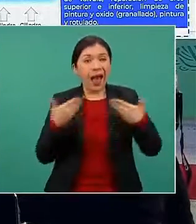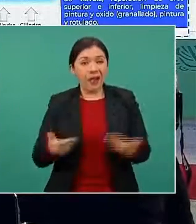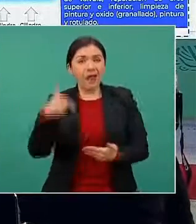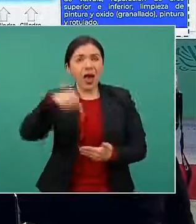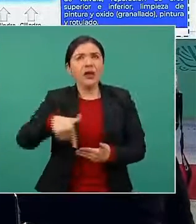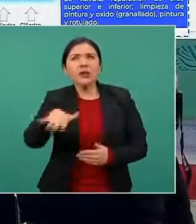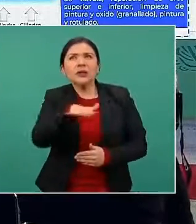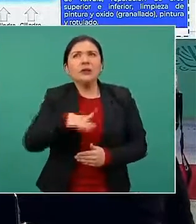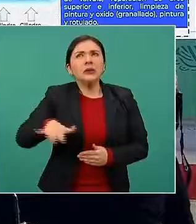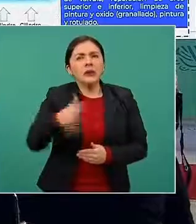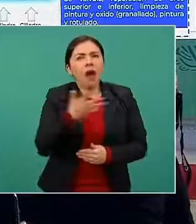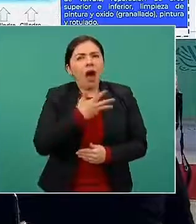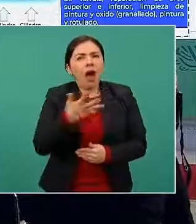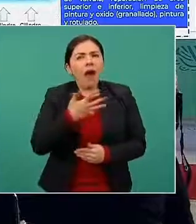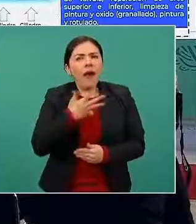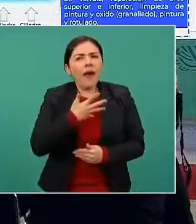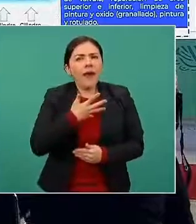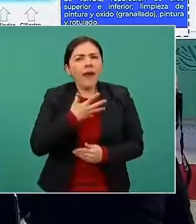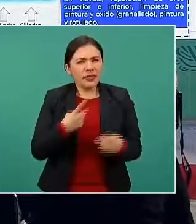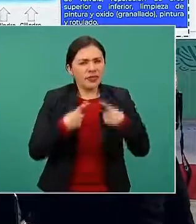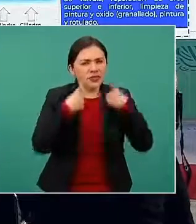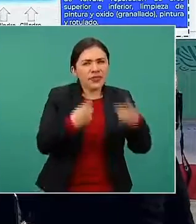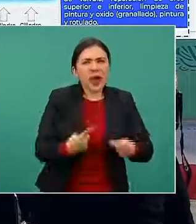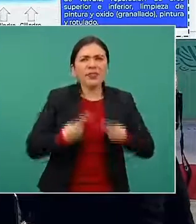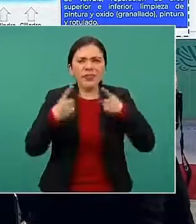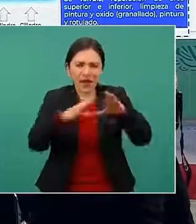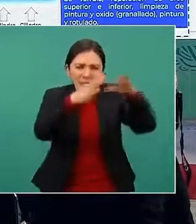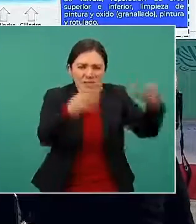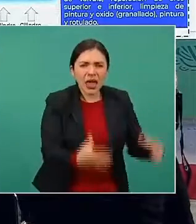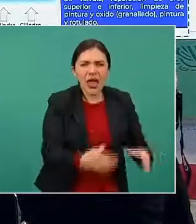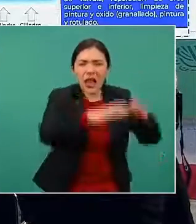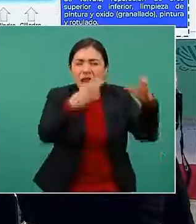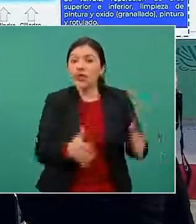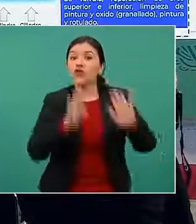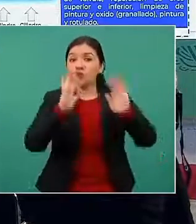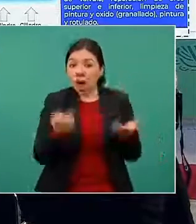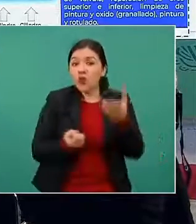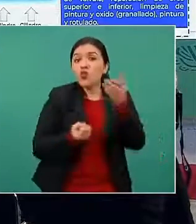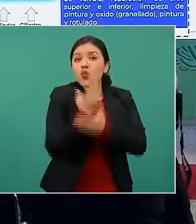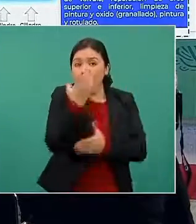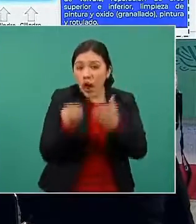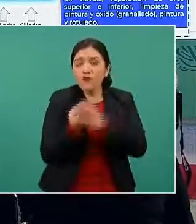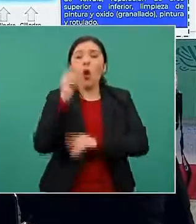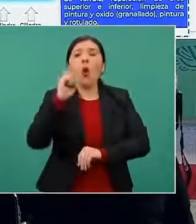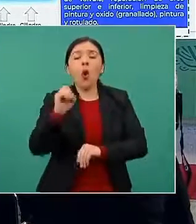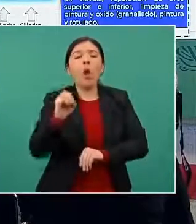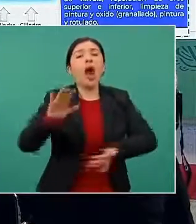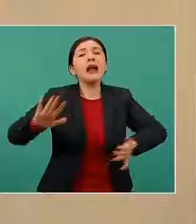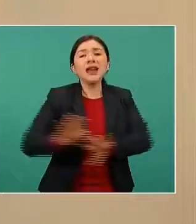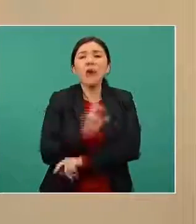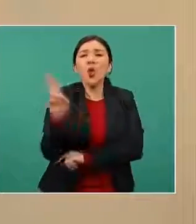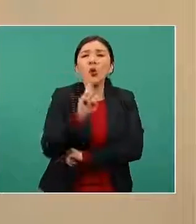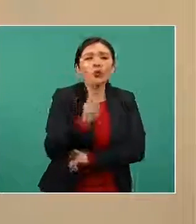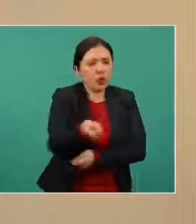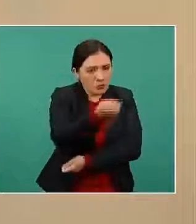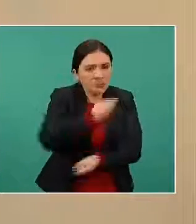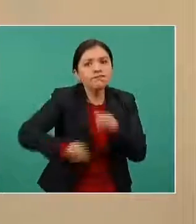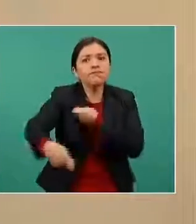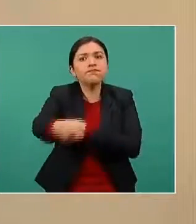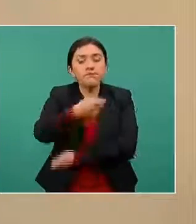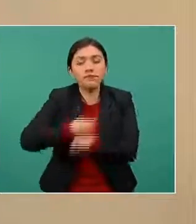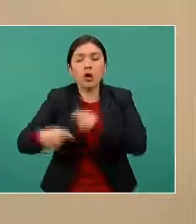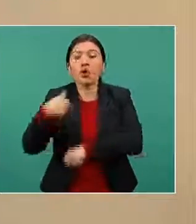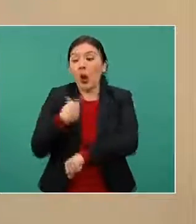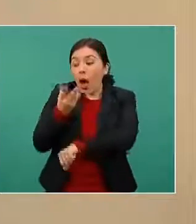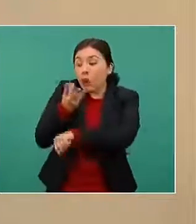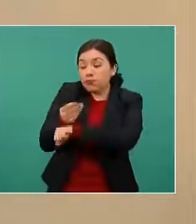actualmente hemos entregado cilindros nuevos, hemos tomado a cambio cilindros usados, estos los